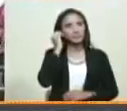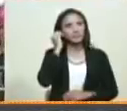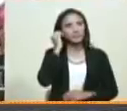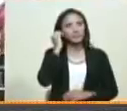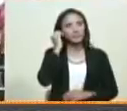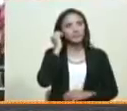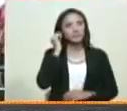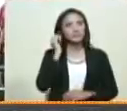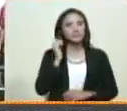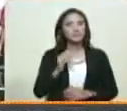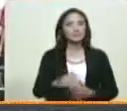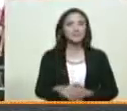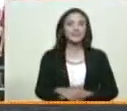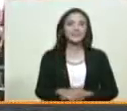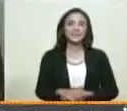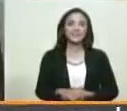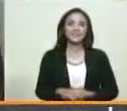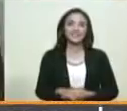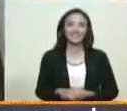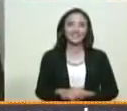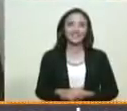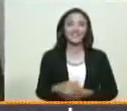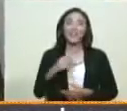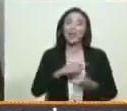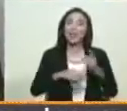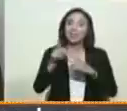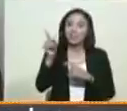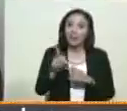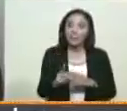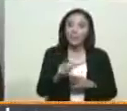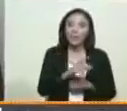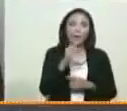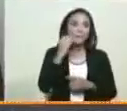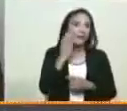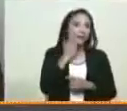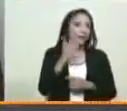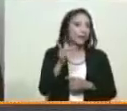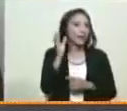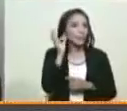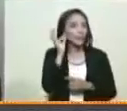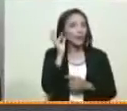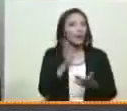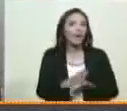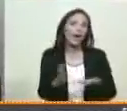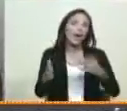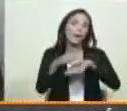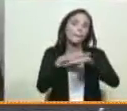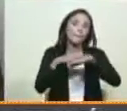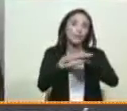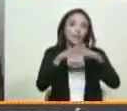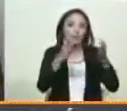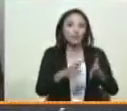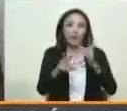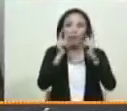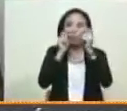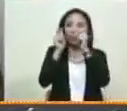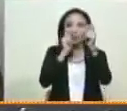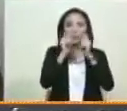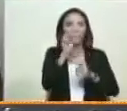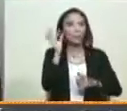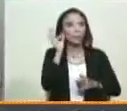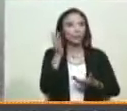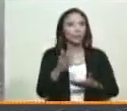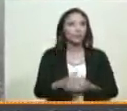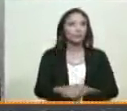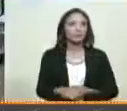he hablado con la madrina. Ministra de Turismo, madrina, y con